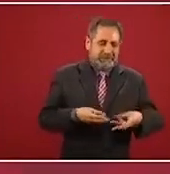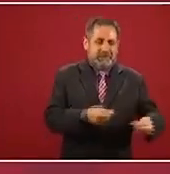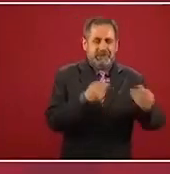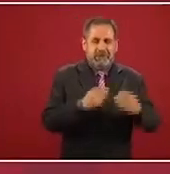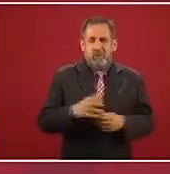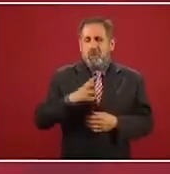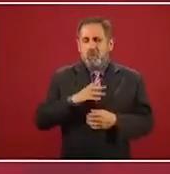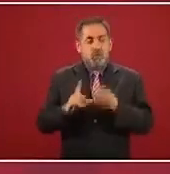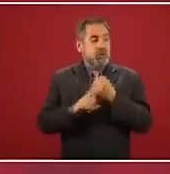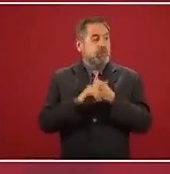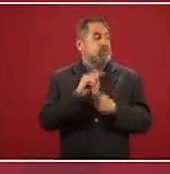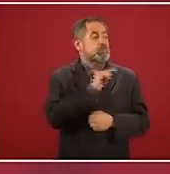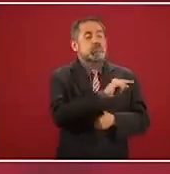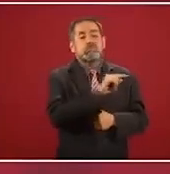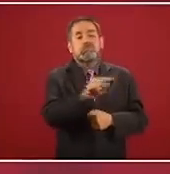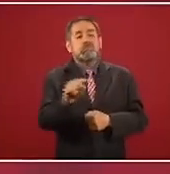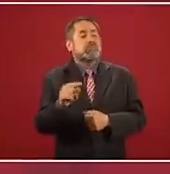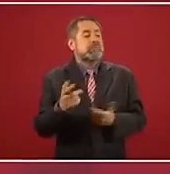muchos proveedores,